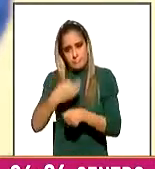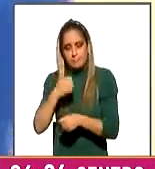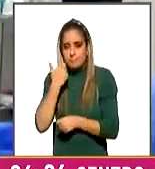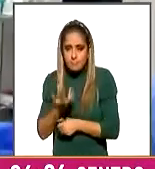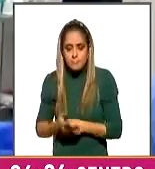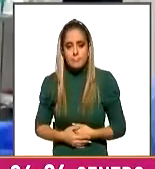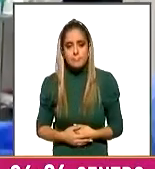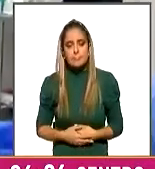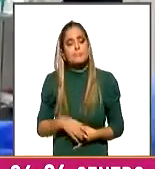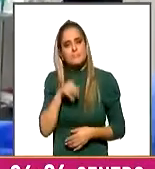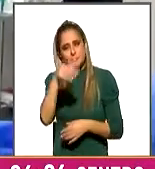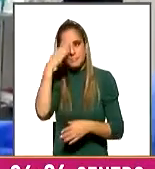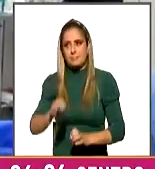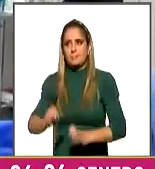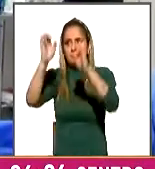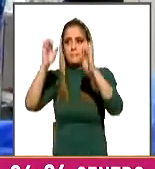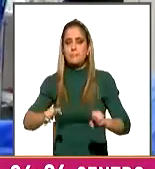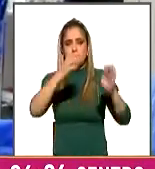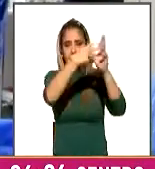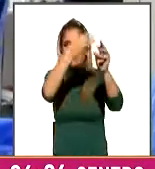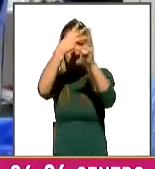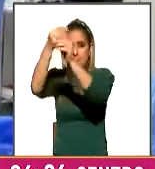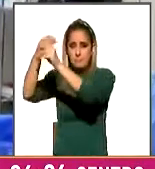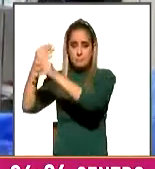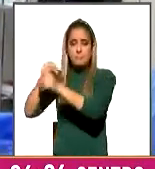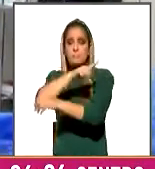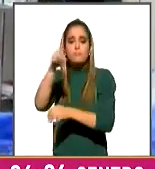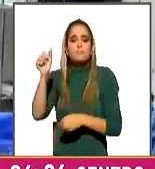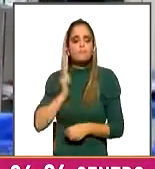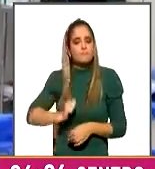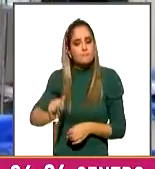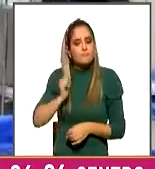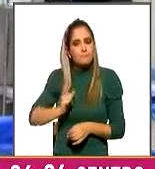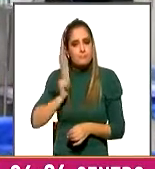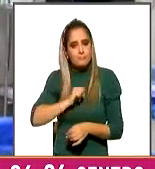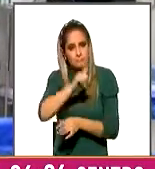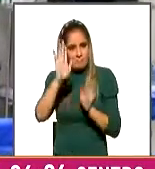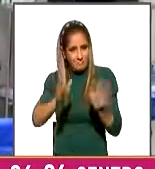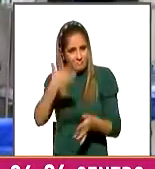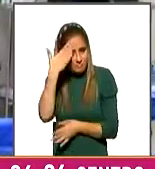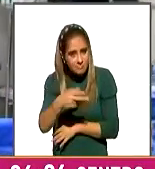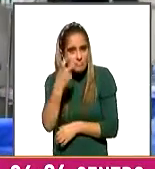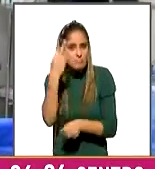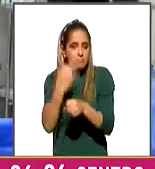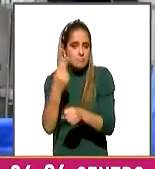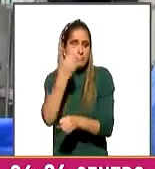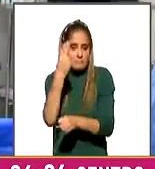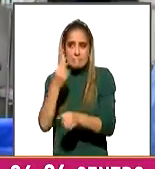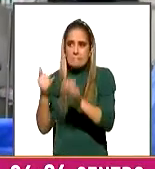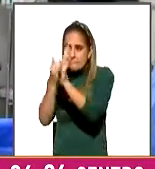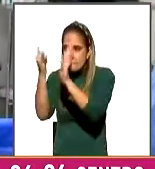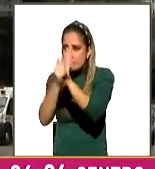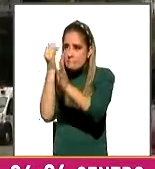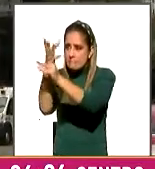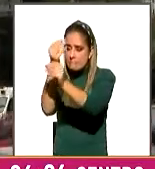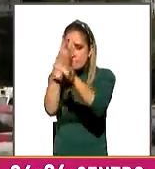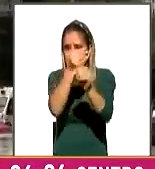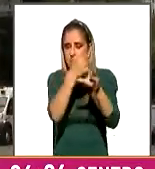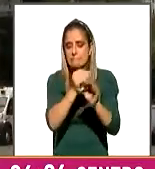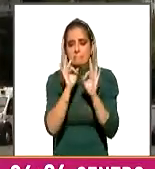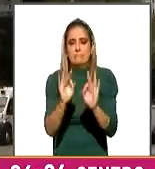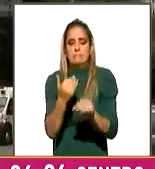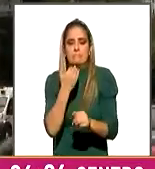su grandeza, recupere su calidad de atención a nuestros derechohabientes, y recordar que mucho de la infraestructura que tenemos es una infraestructura que